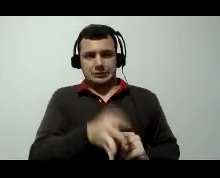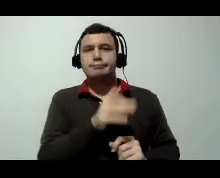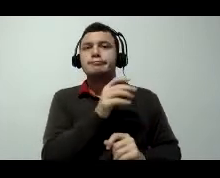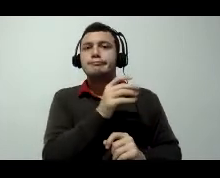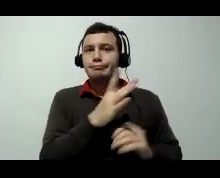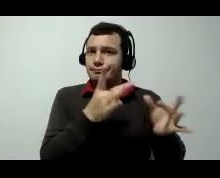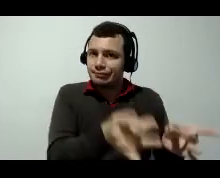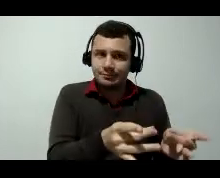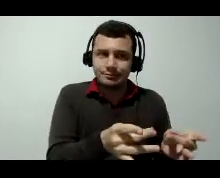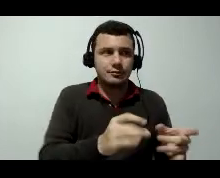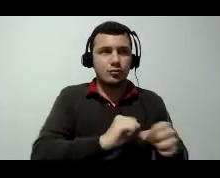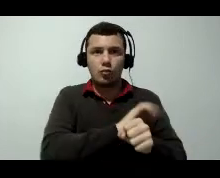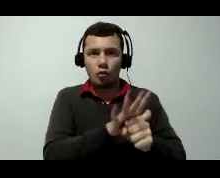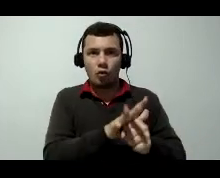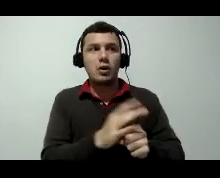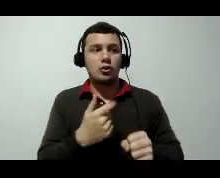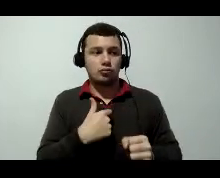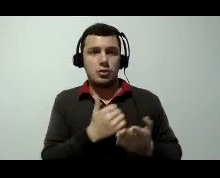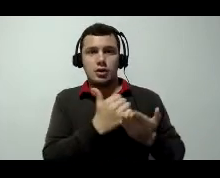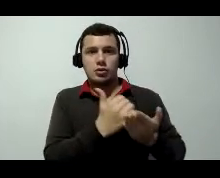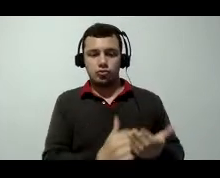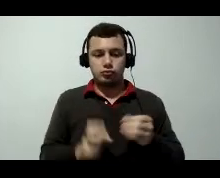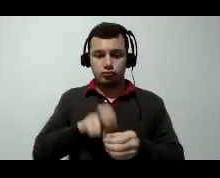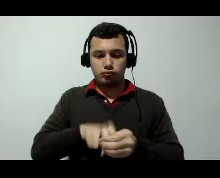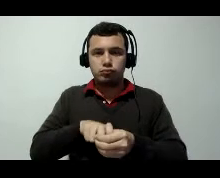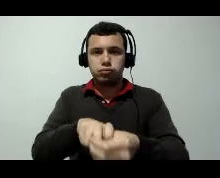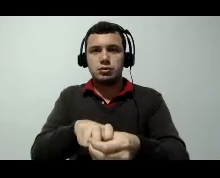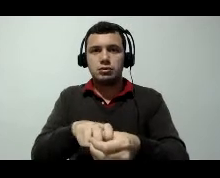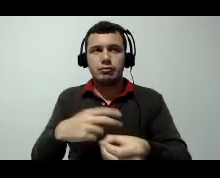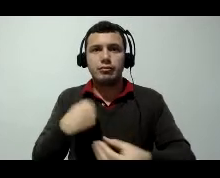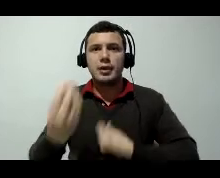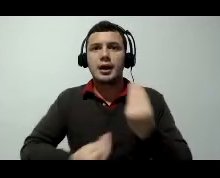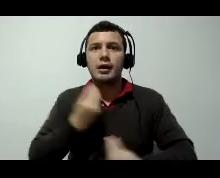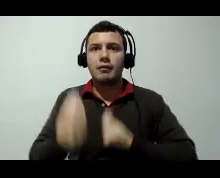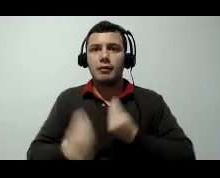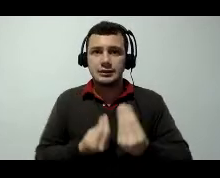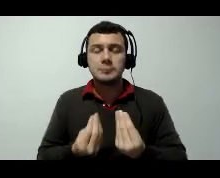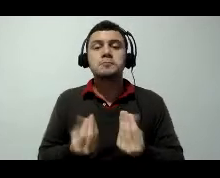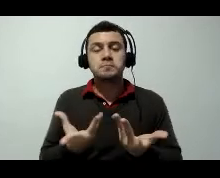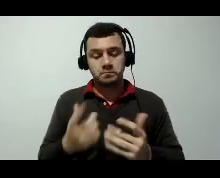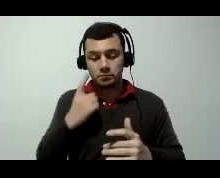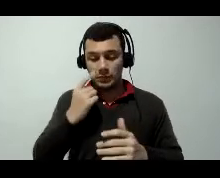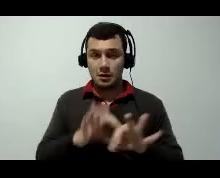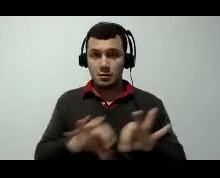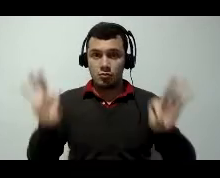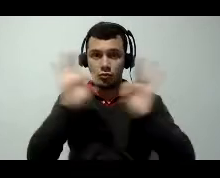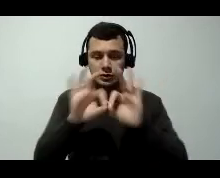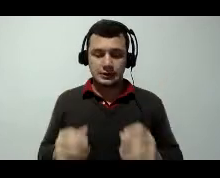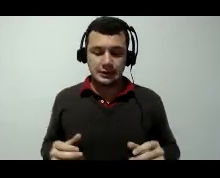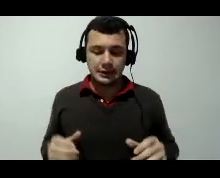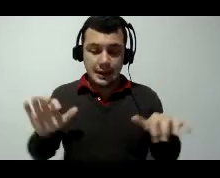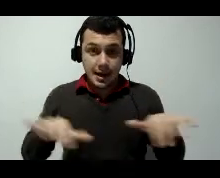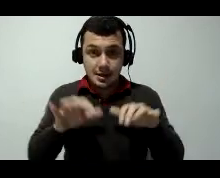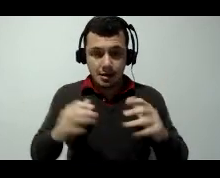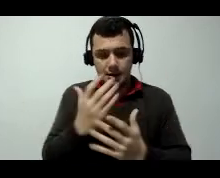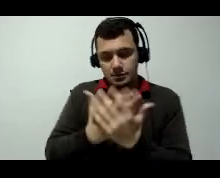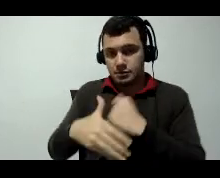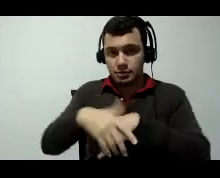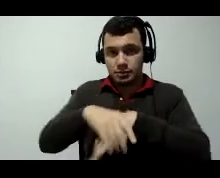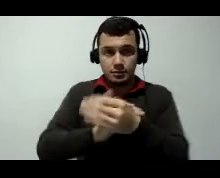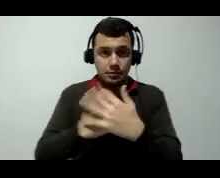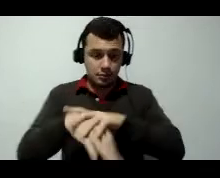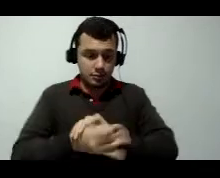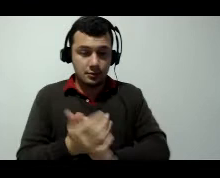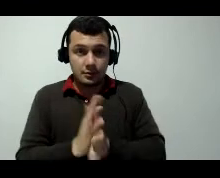¿qué es importante que tengamos en cuenta? Higiene de manos se debe realizar para todas las actividades. Mascarilla médica se